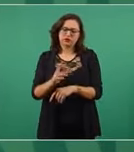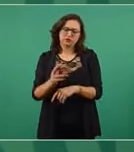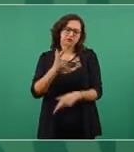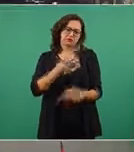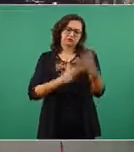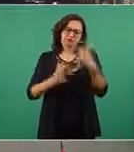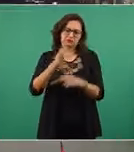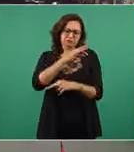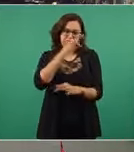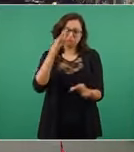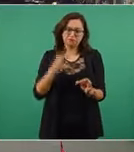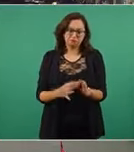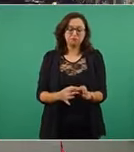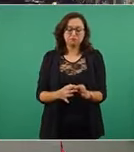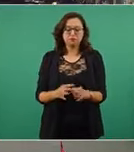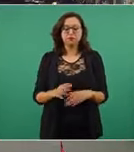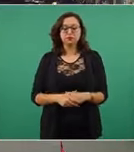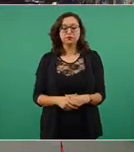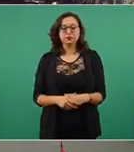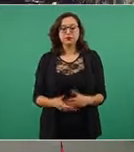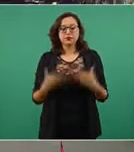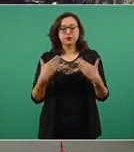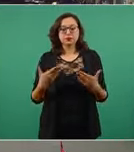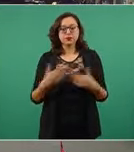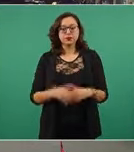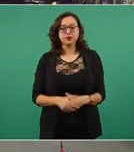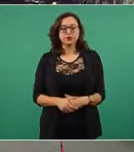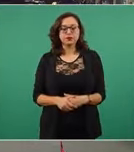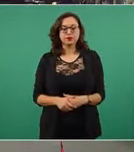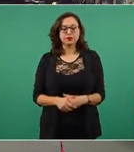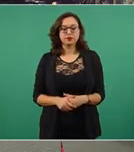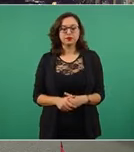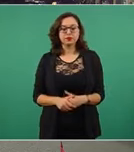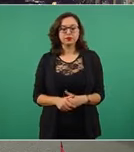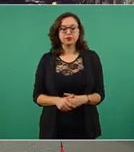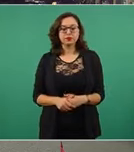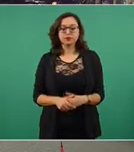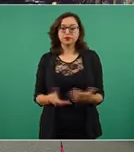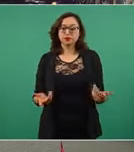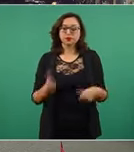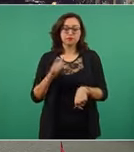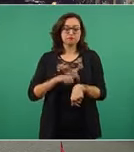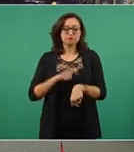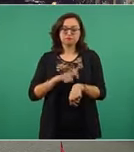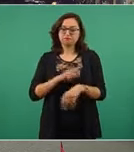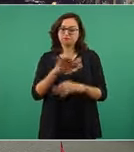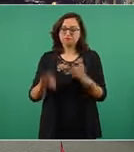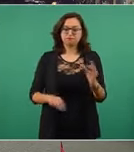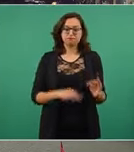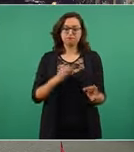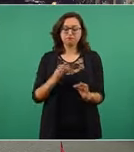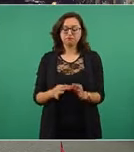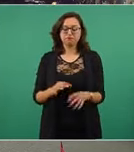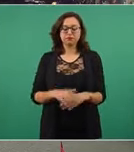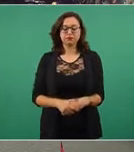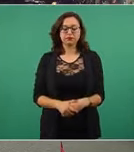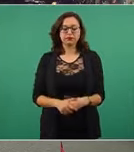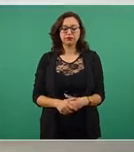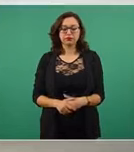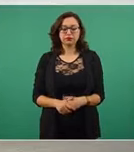Es un proceso. Muy bien, pues ya llegó la hora, mañana.